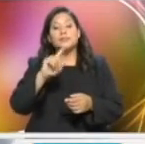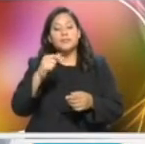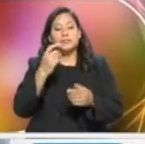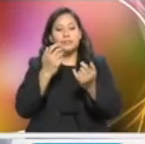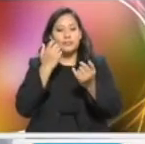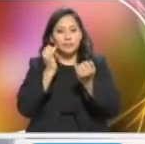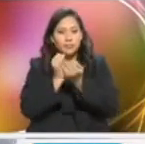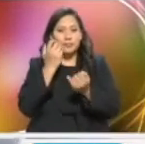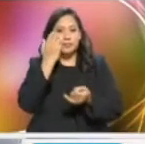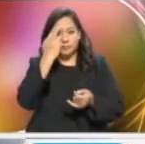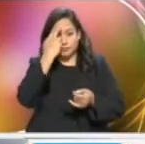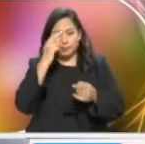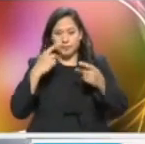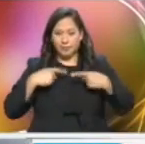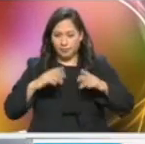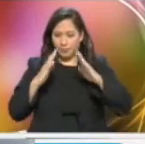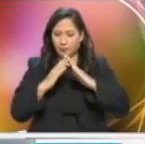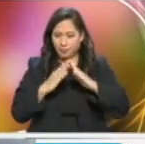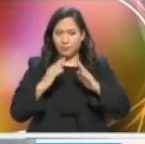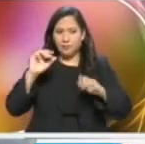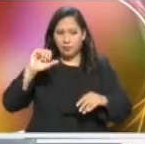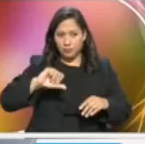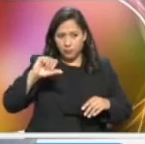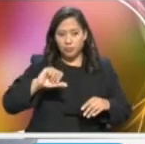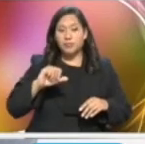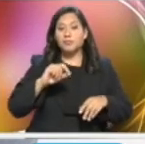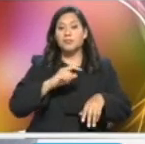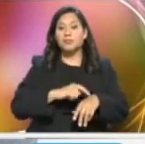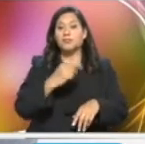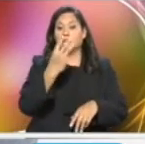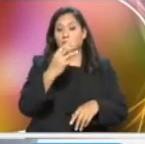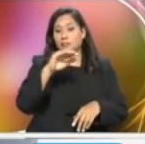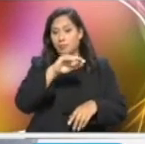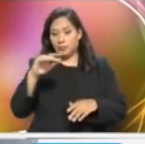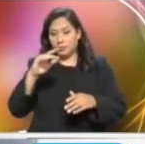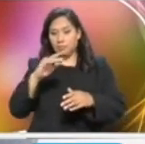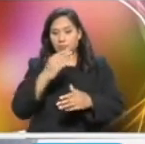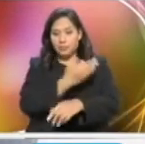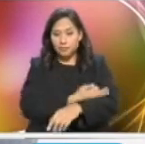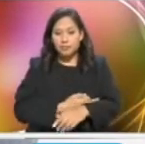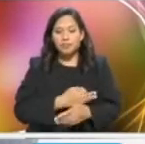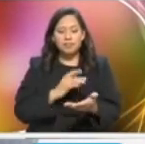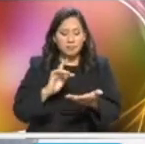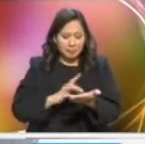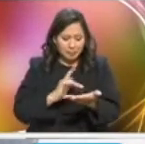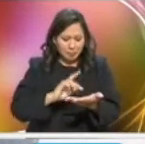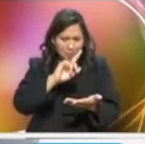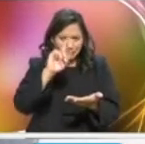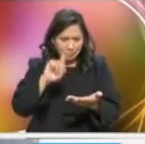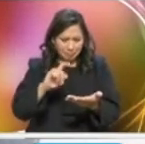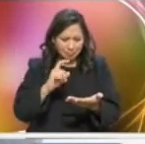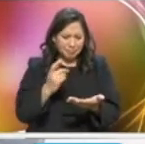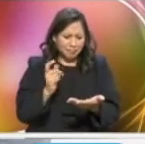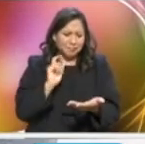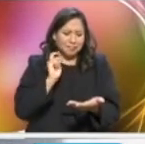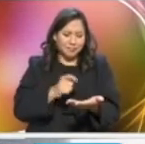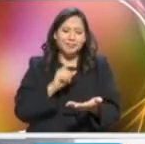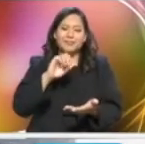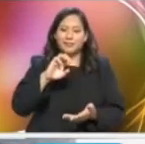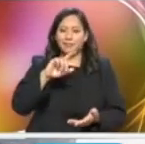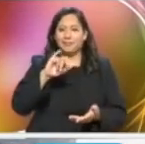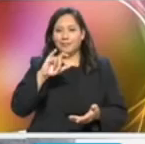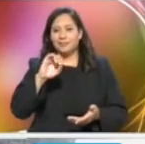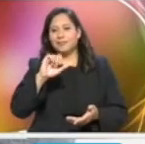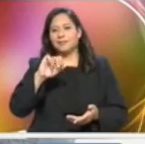la gente que está en casa que el día de hoy a las 15:30 horas se transmite ¿Qué rayos? Exactamente, con Emilio